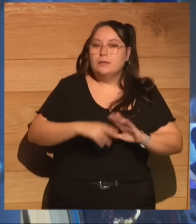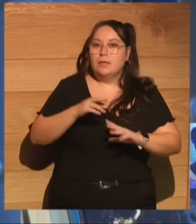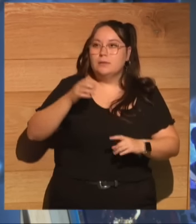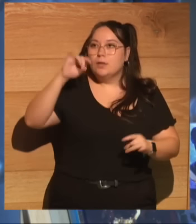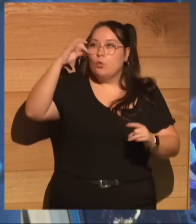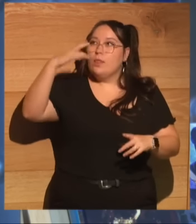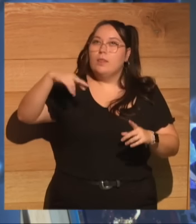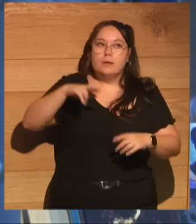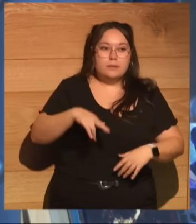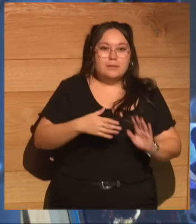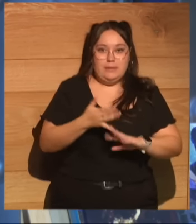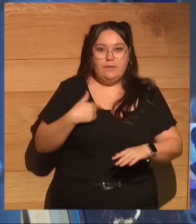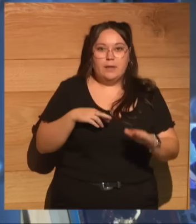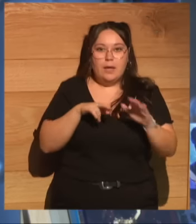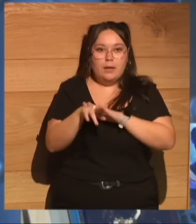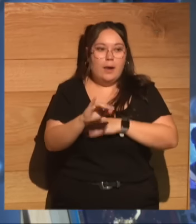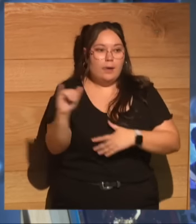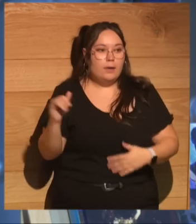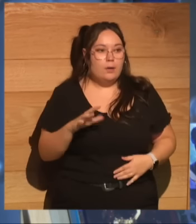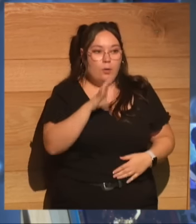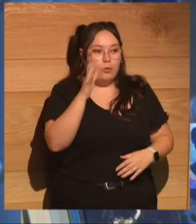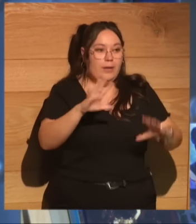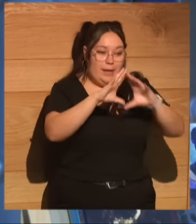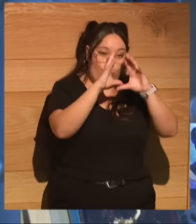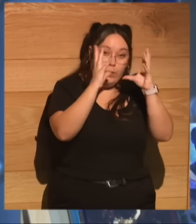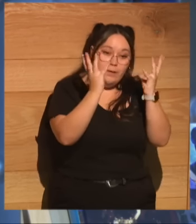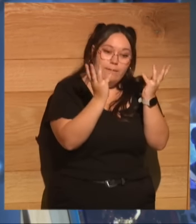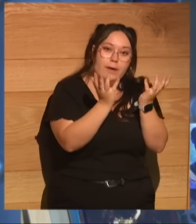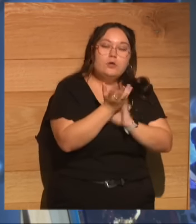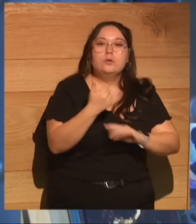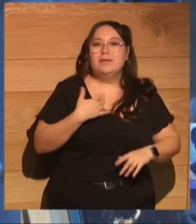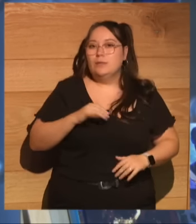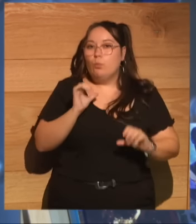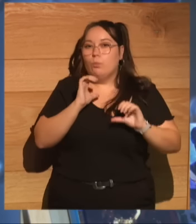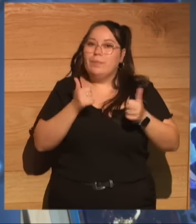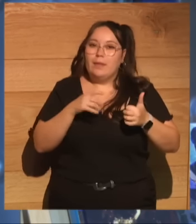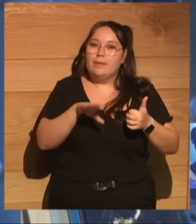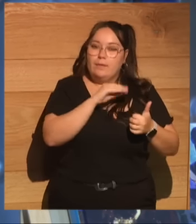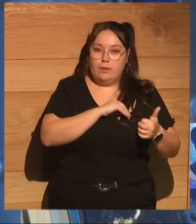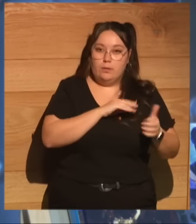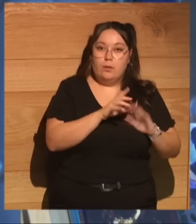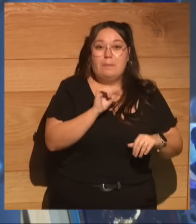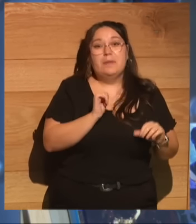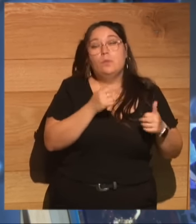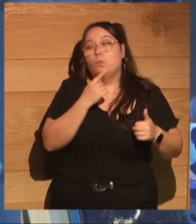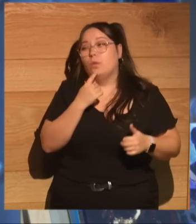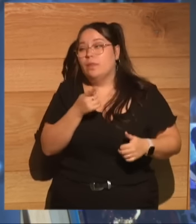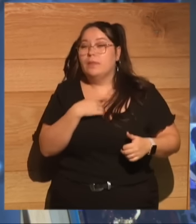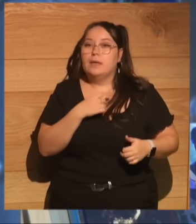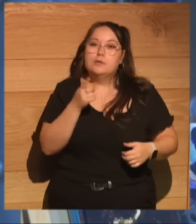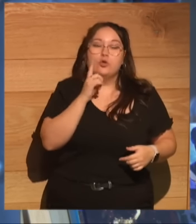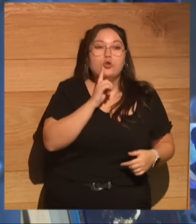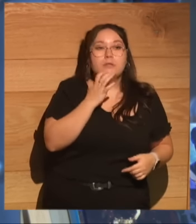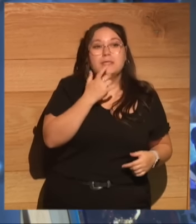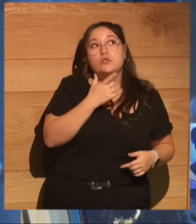recurrencias, ya tiene armas. Porque ya puede decir el universo... Y ya puede empezar a interpretarlo. Al principio puede decir, esto no sé